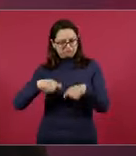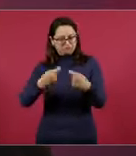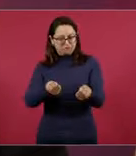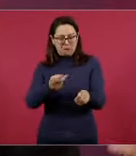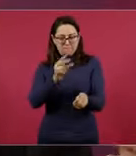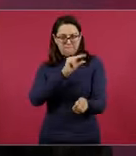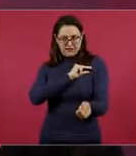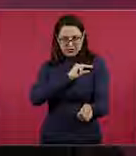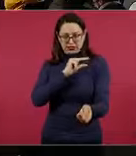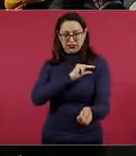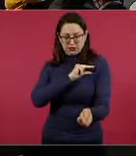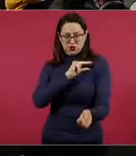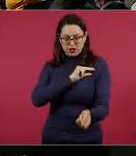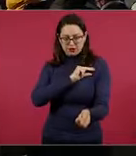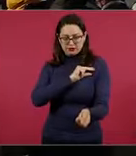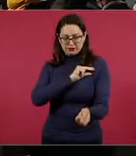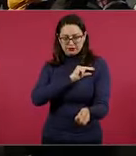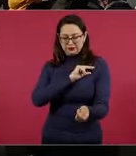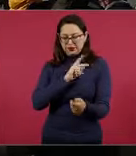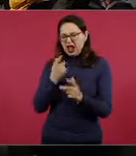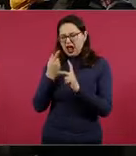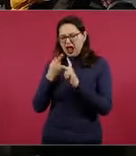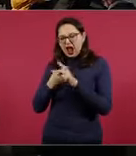O sea, no solo fue el golpe